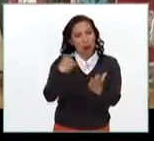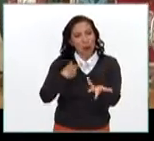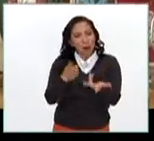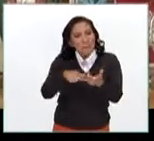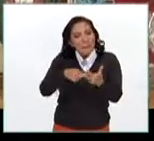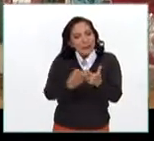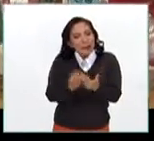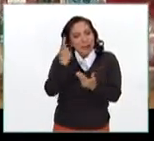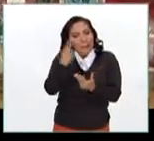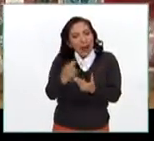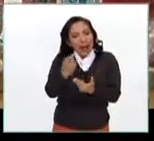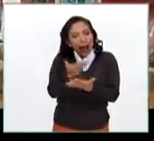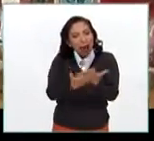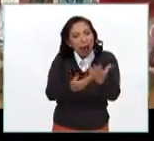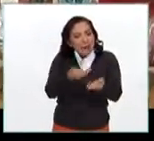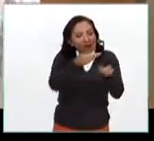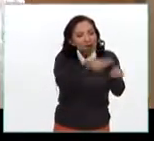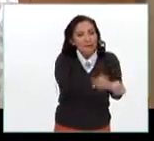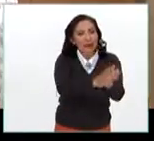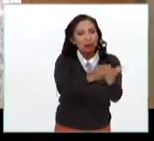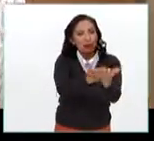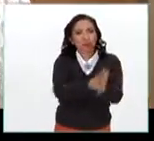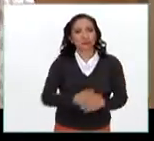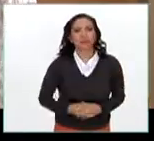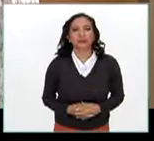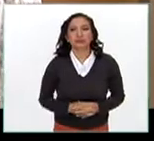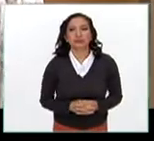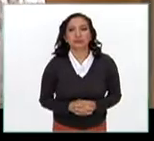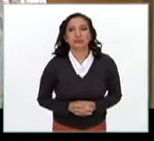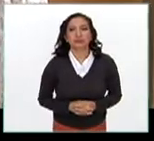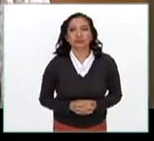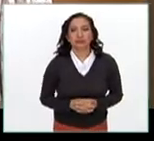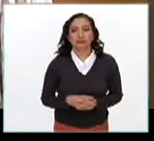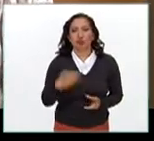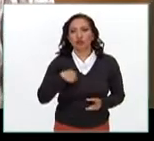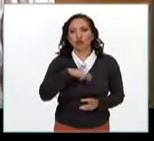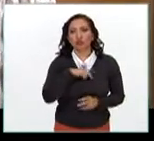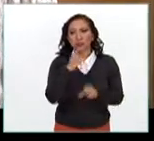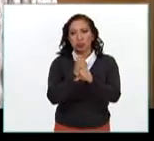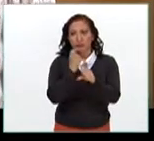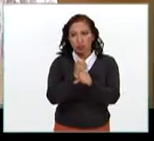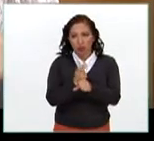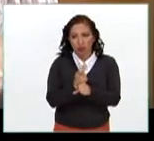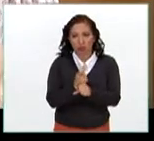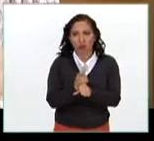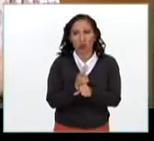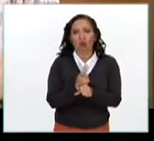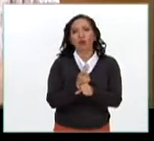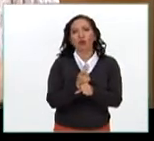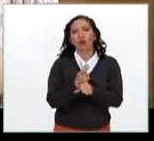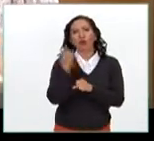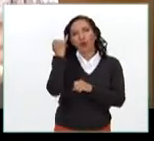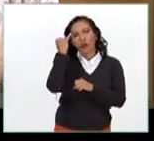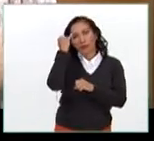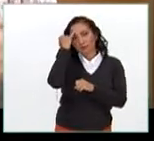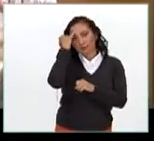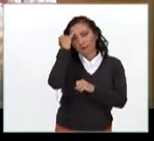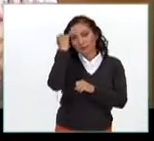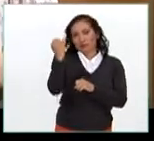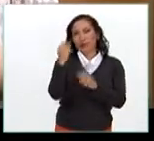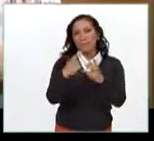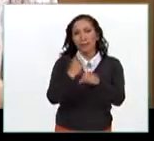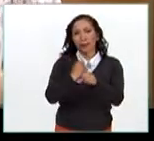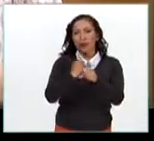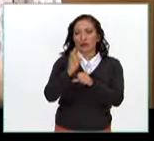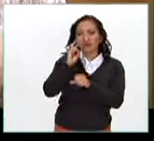ponernos, digamos, en las manos este tipo de materiales? Bueno, el interés principal surge a raíz de